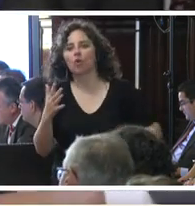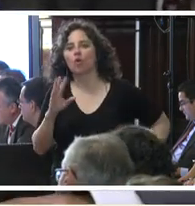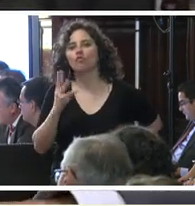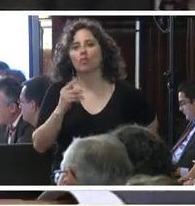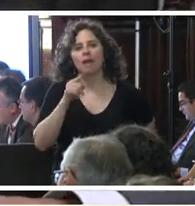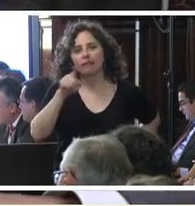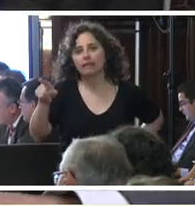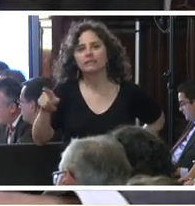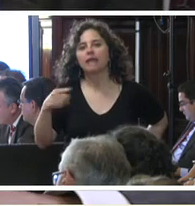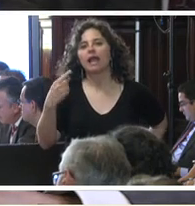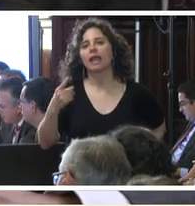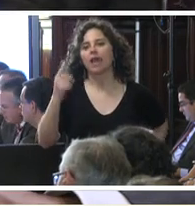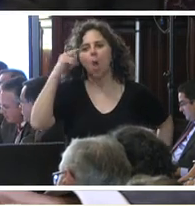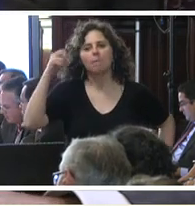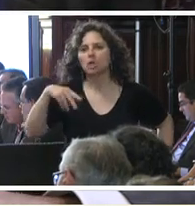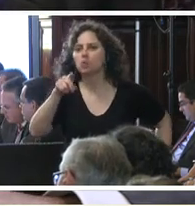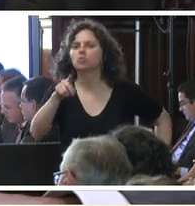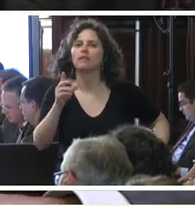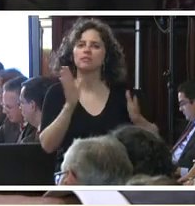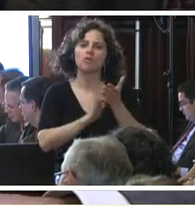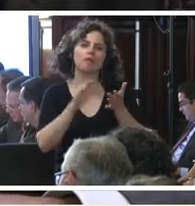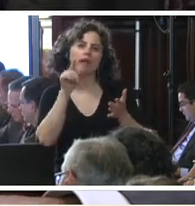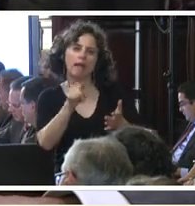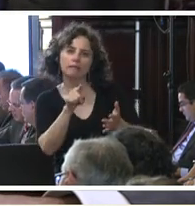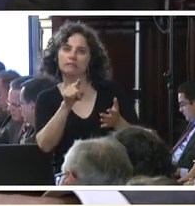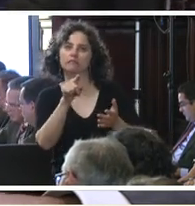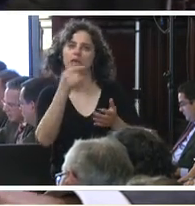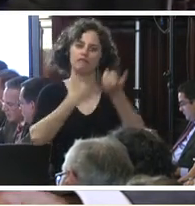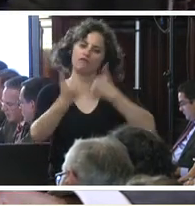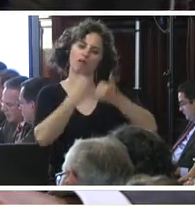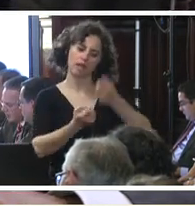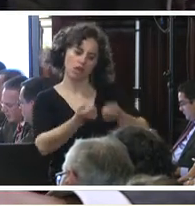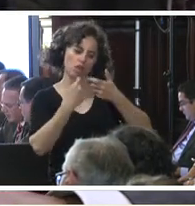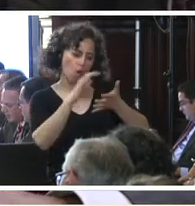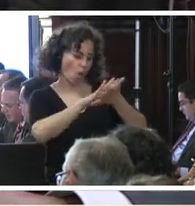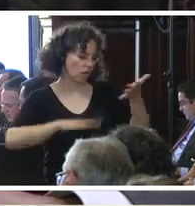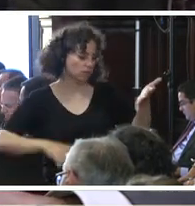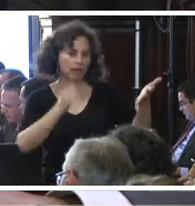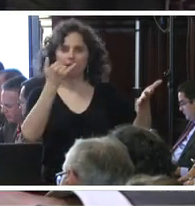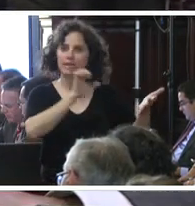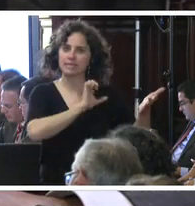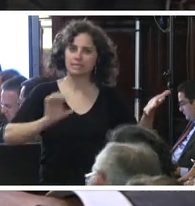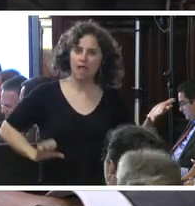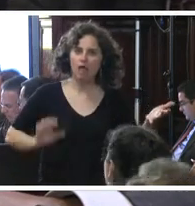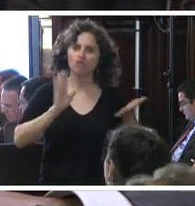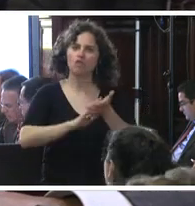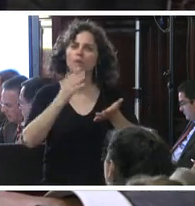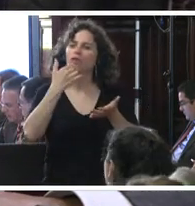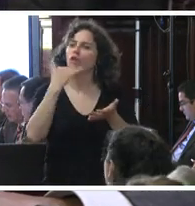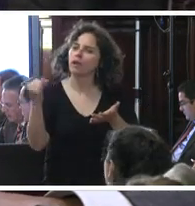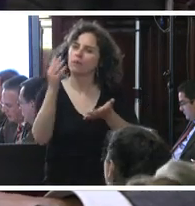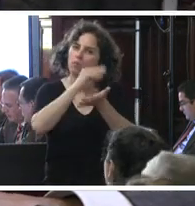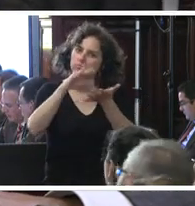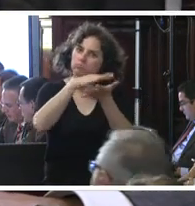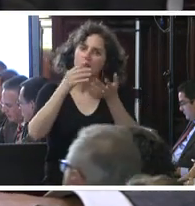manera directa, ¿qué opinan ustedes con relación a ese informe que nos acaba de dar el Estado respecto a los casos puntuales en los que